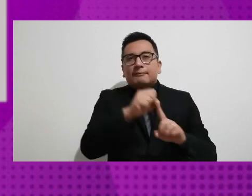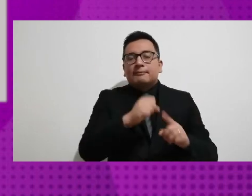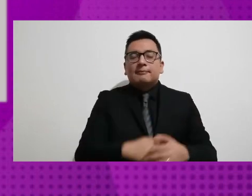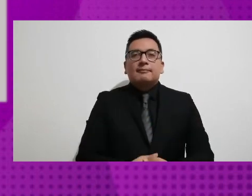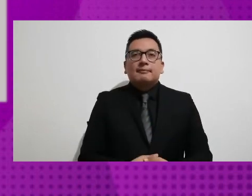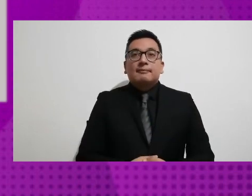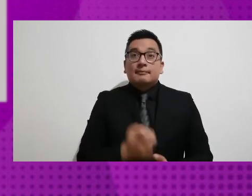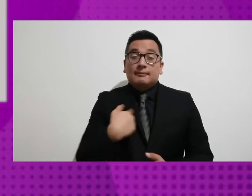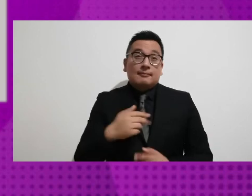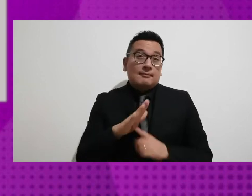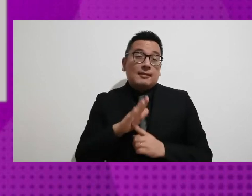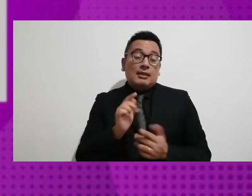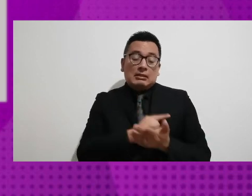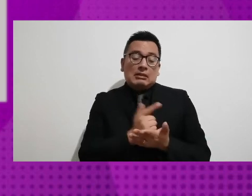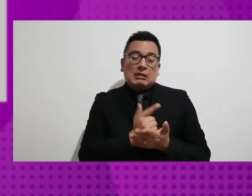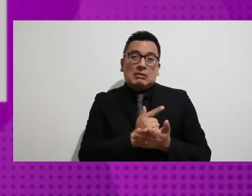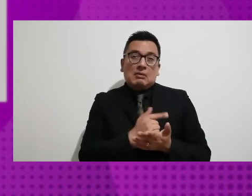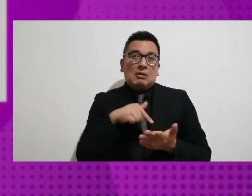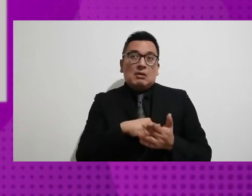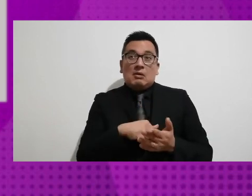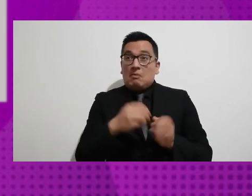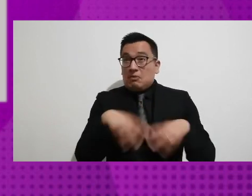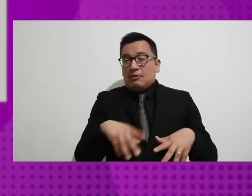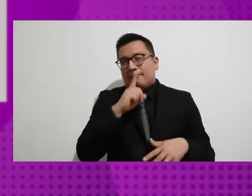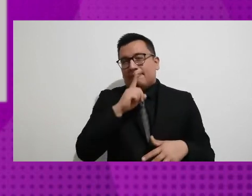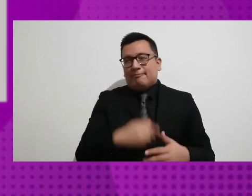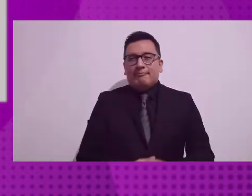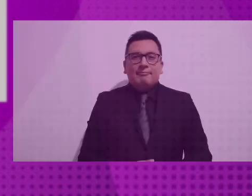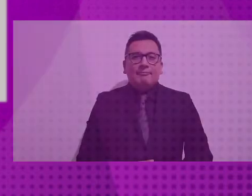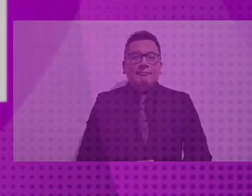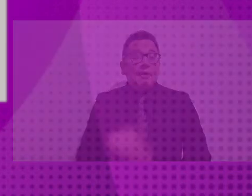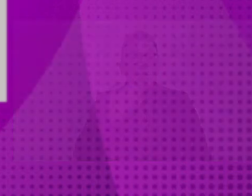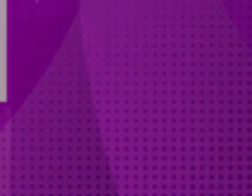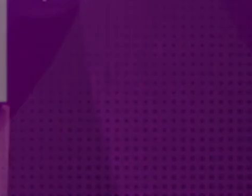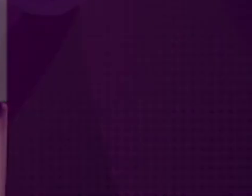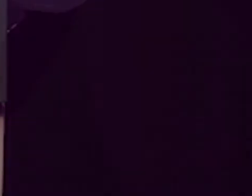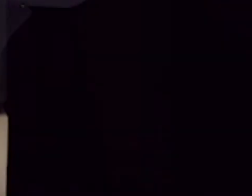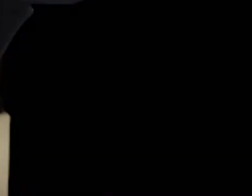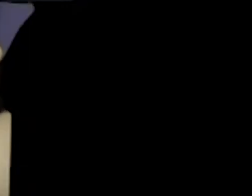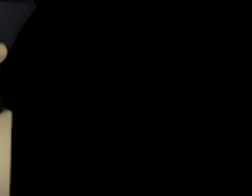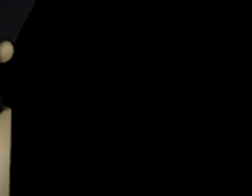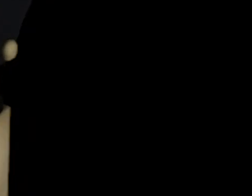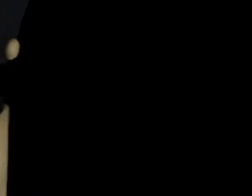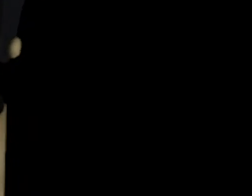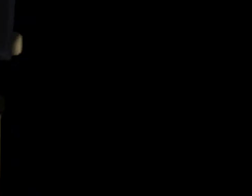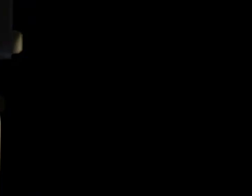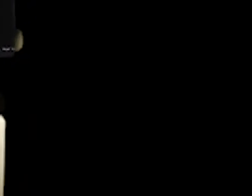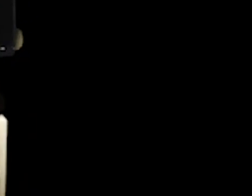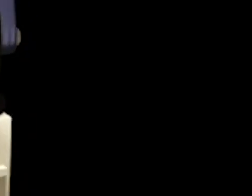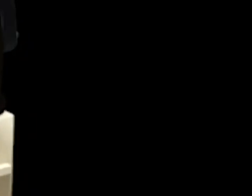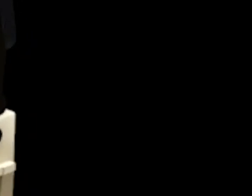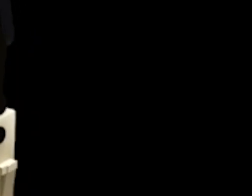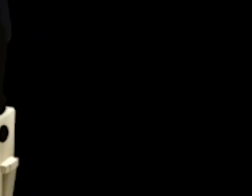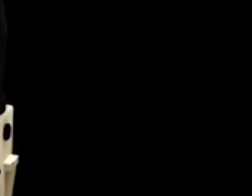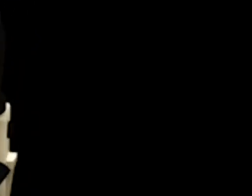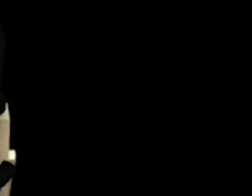y solución. Como lo dije al principio, es un libro que no tiene desperdicio. Y bueno, fue todo. Muchísimas gracias por haber estado